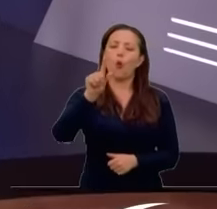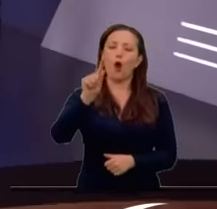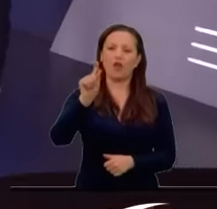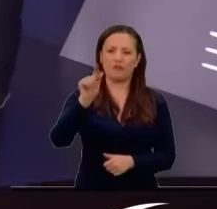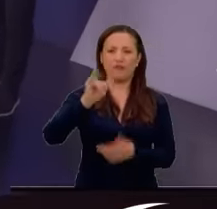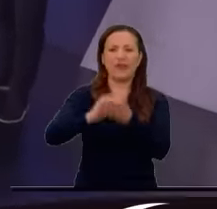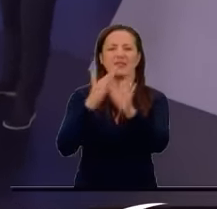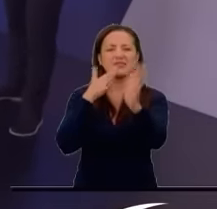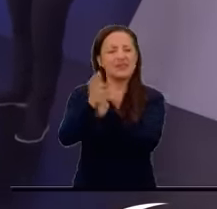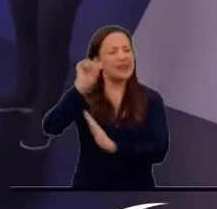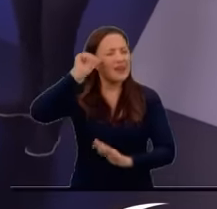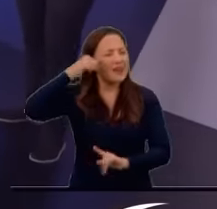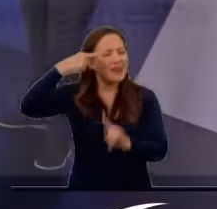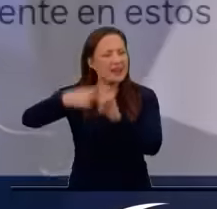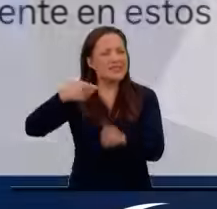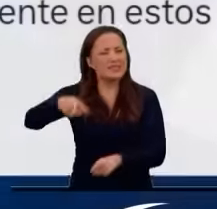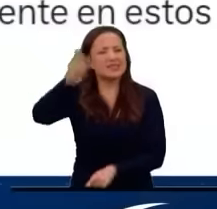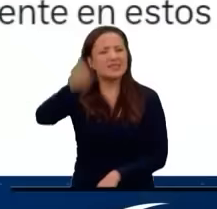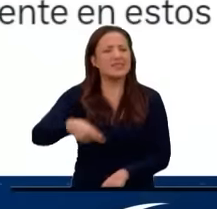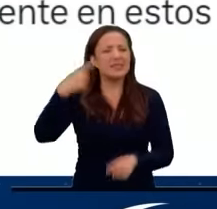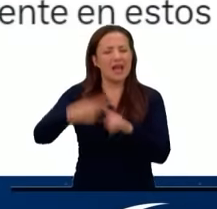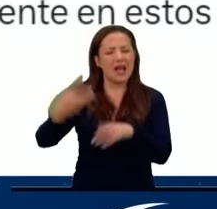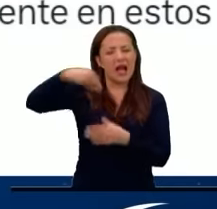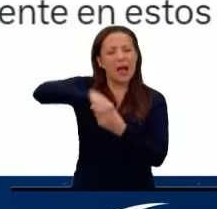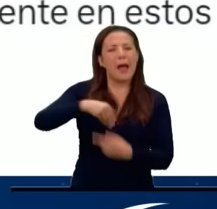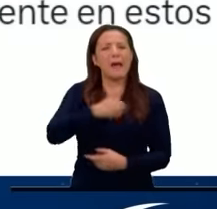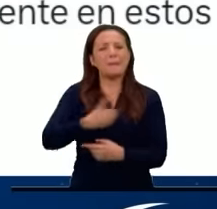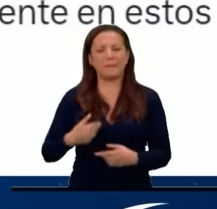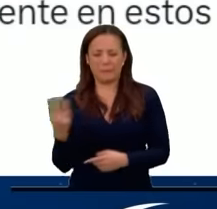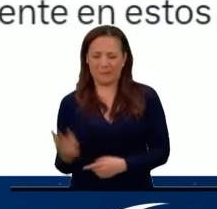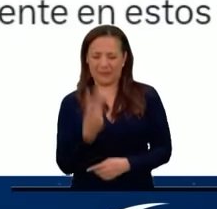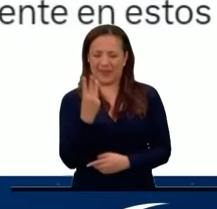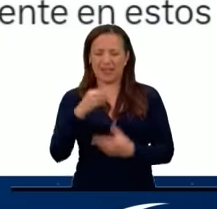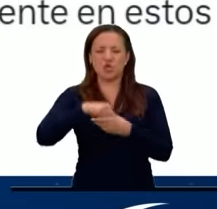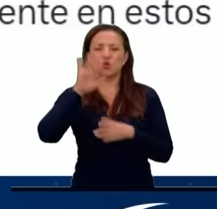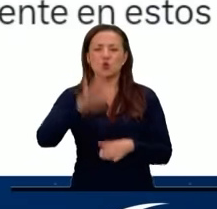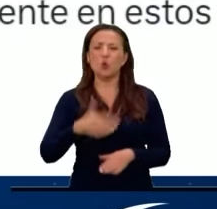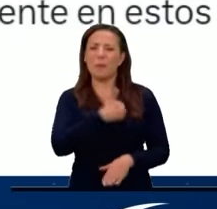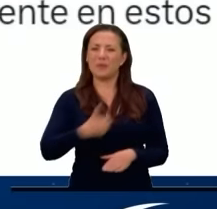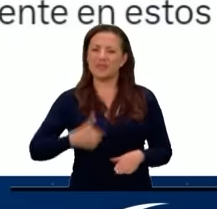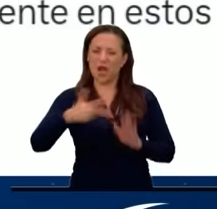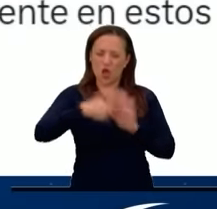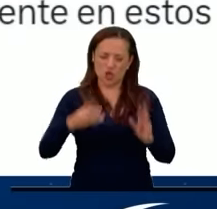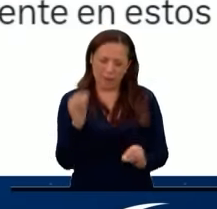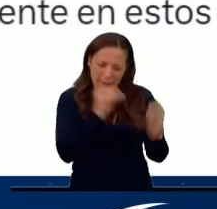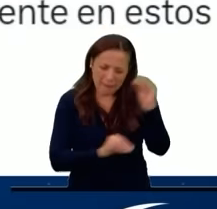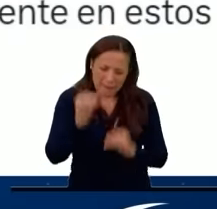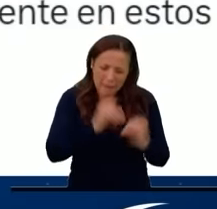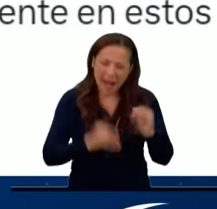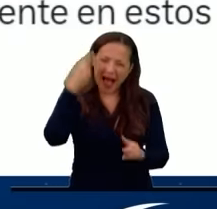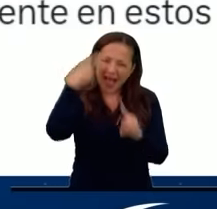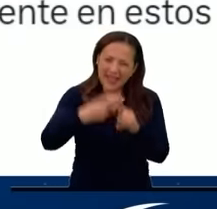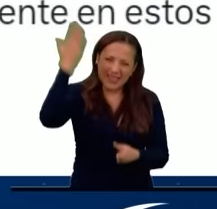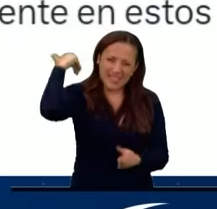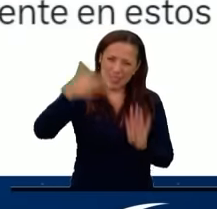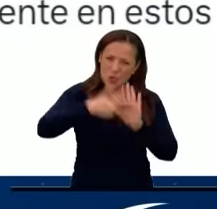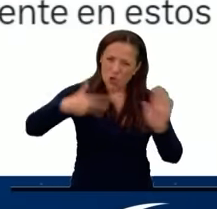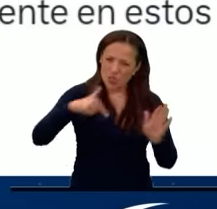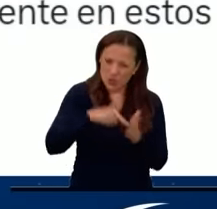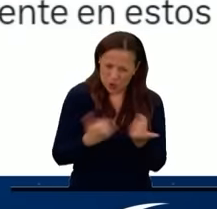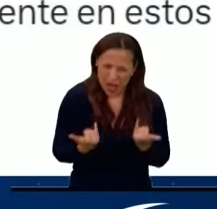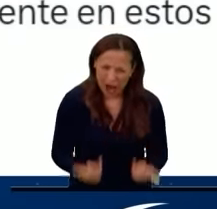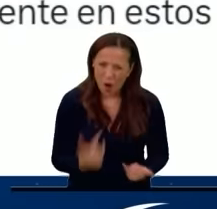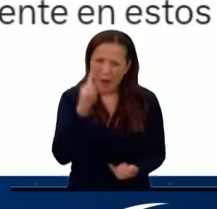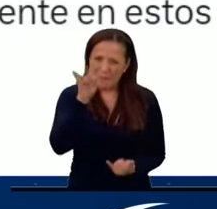fue uno de los tres presidentes de la Asamblea Constitucional que redactó la actual Constitución Política. Navarro dice que no luce necesaria